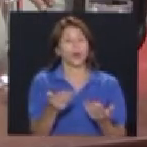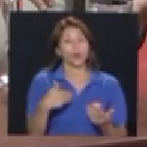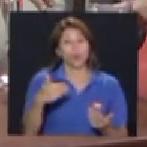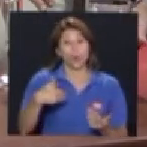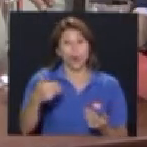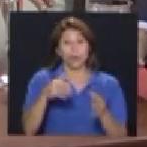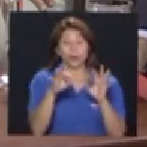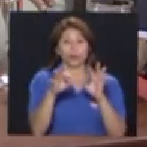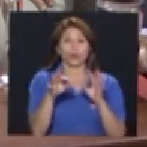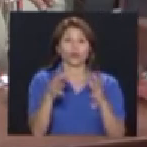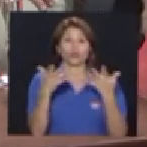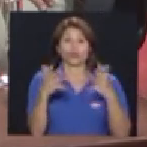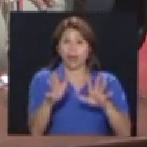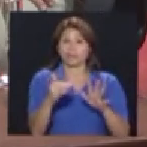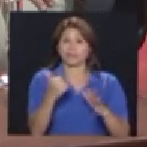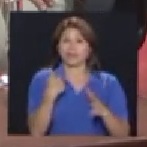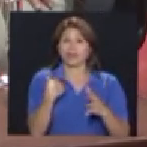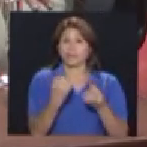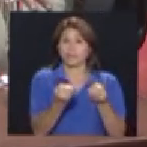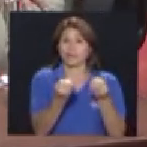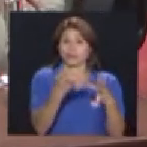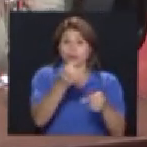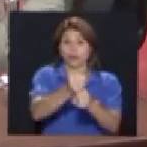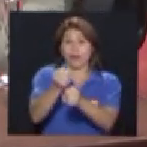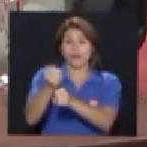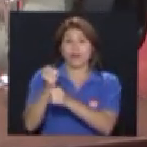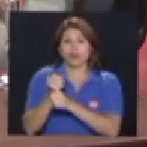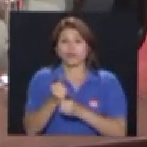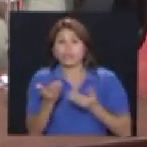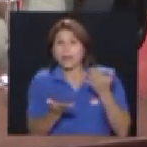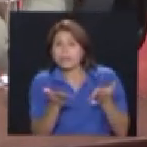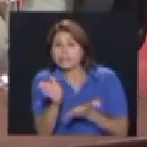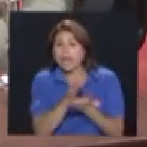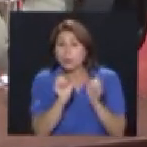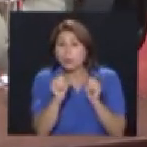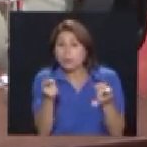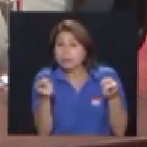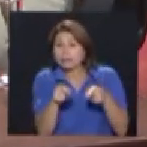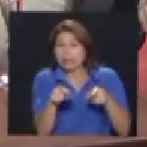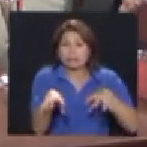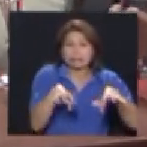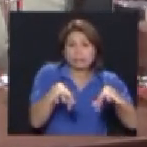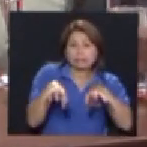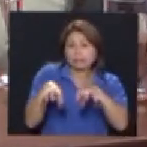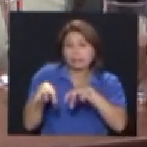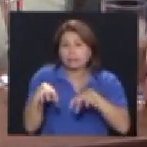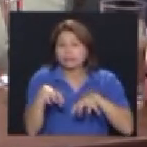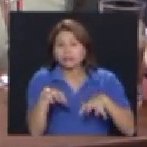cuando la familia es tan grande, a la larga los niños hacen mucha bulla, ¿verdad? O uno le pega al otro, lo pellizca,